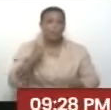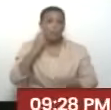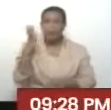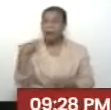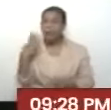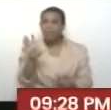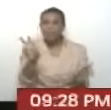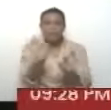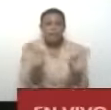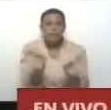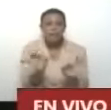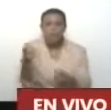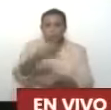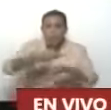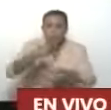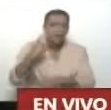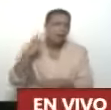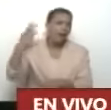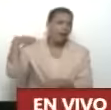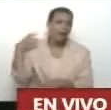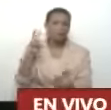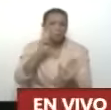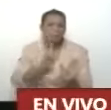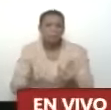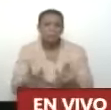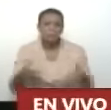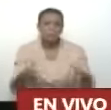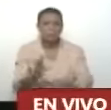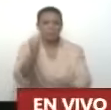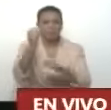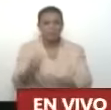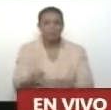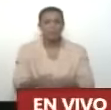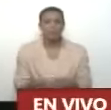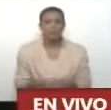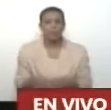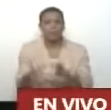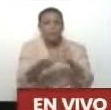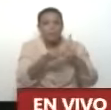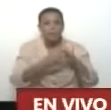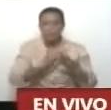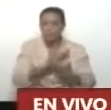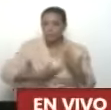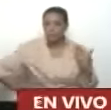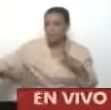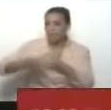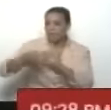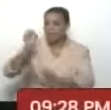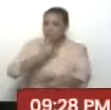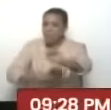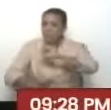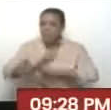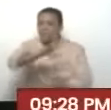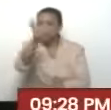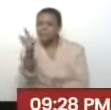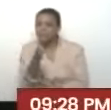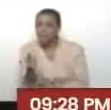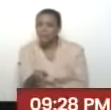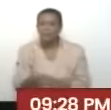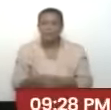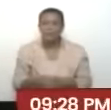había hecho. Hoy con más fuerza el pueblo indígena dice presente, presidente, de la mano con usted a defensa de nuestro territorio